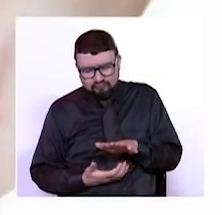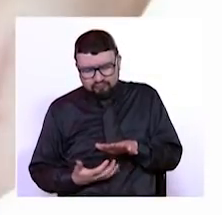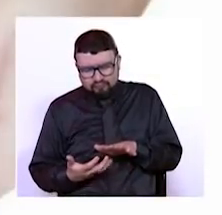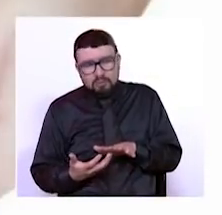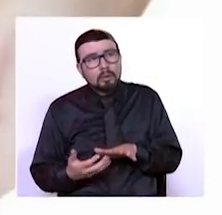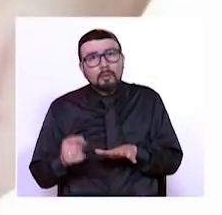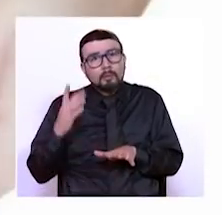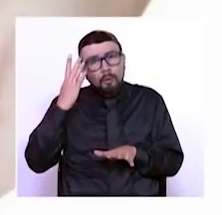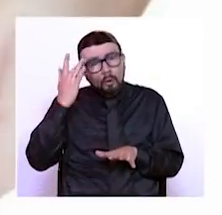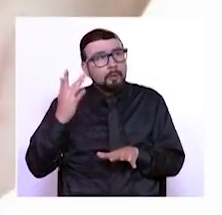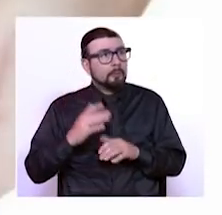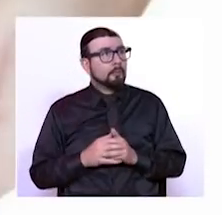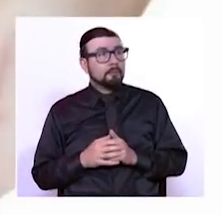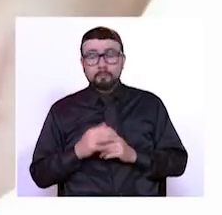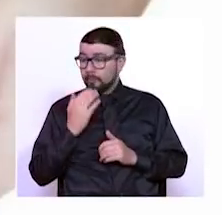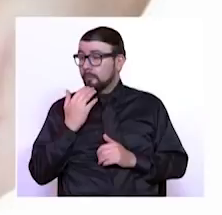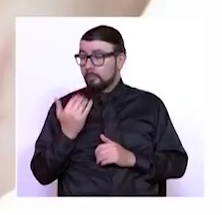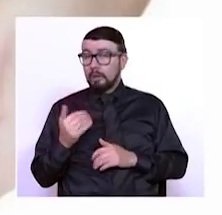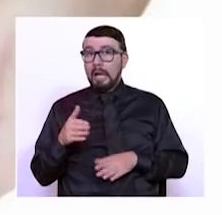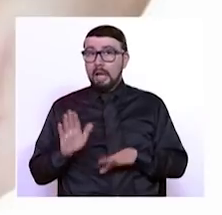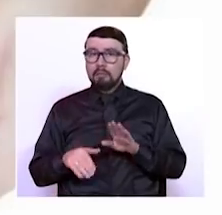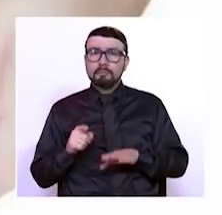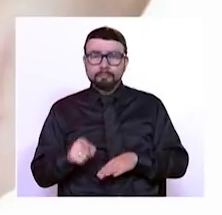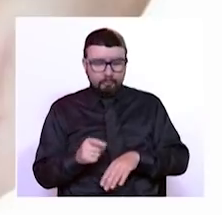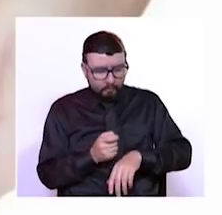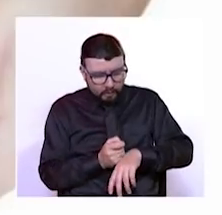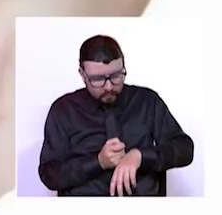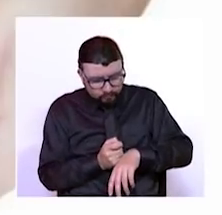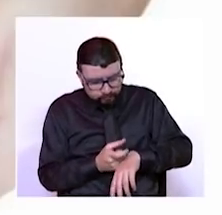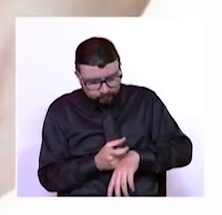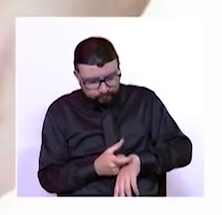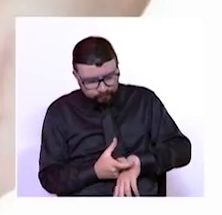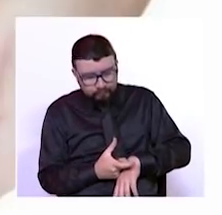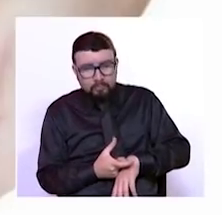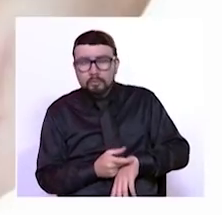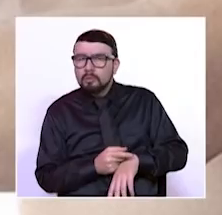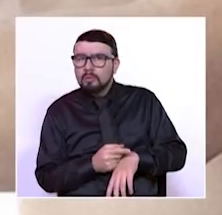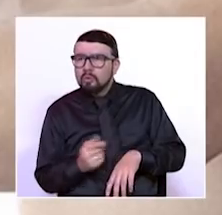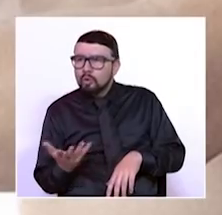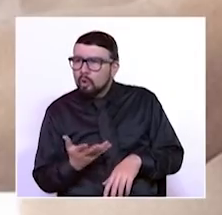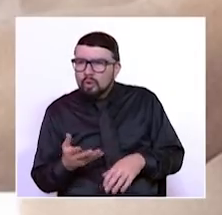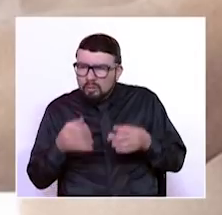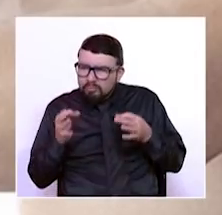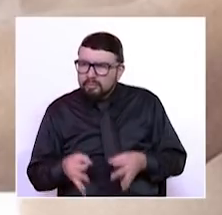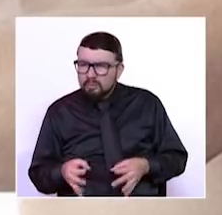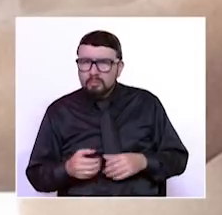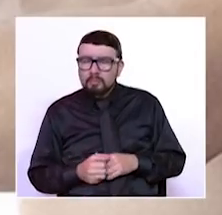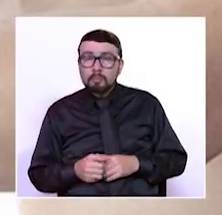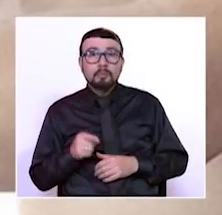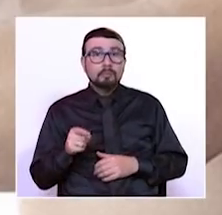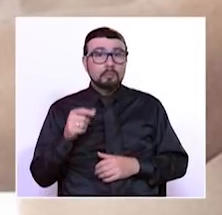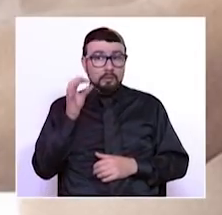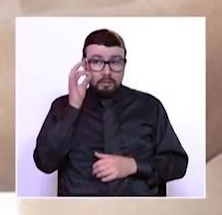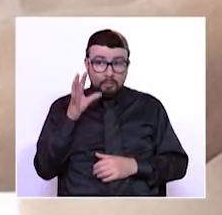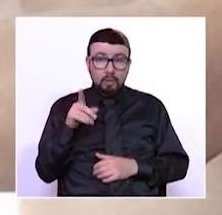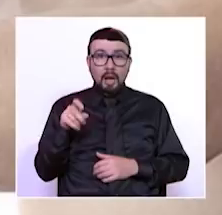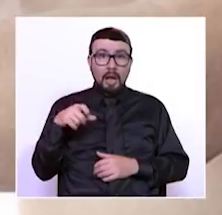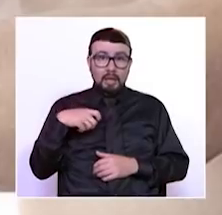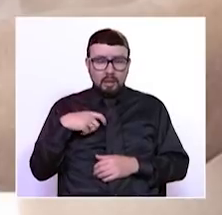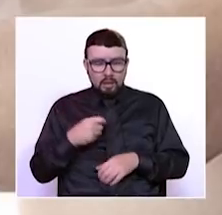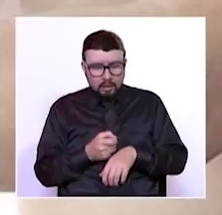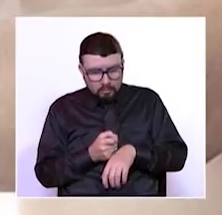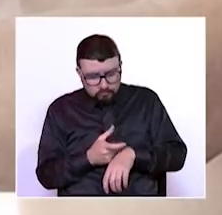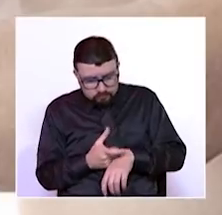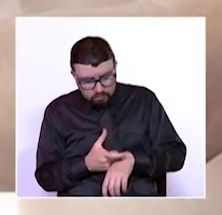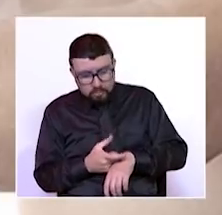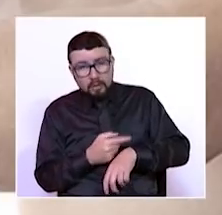a nivel de las úlceras hay que determinar exactamente la ulceración, si es una úlcera venosa, si es una